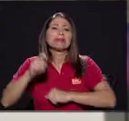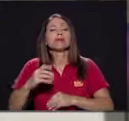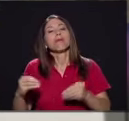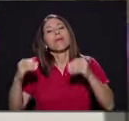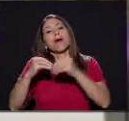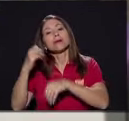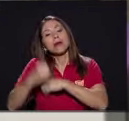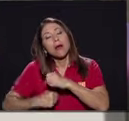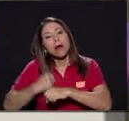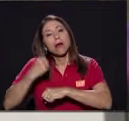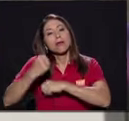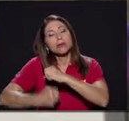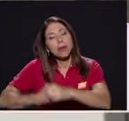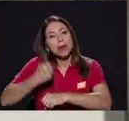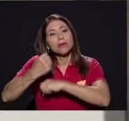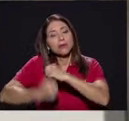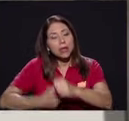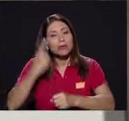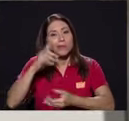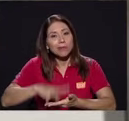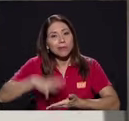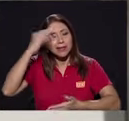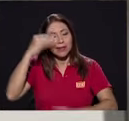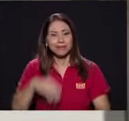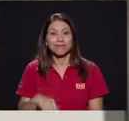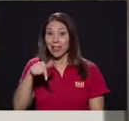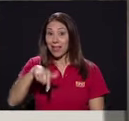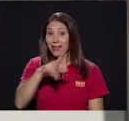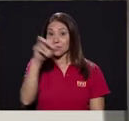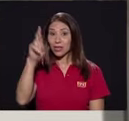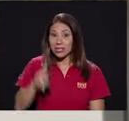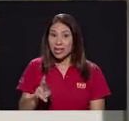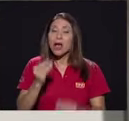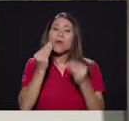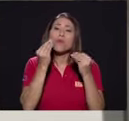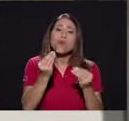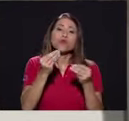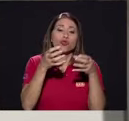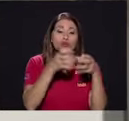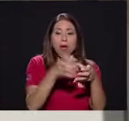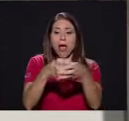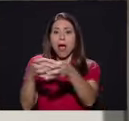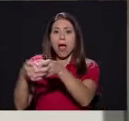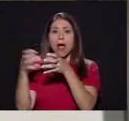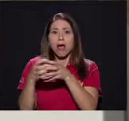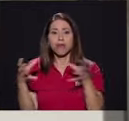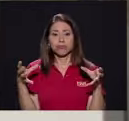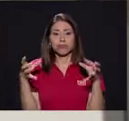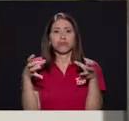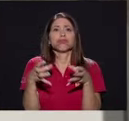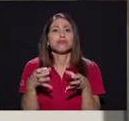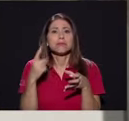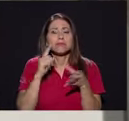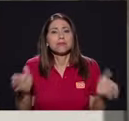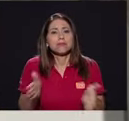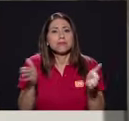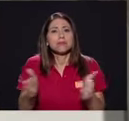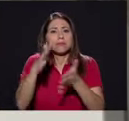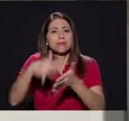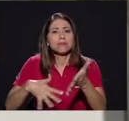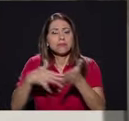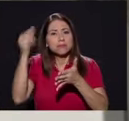años para dar aprendizajes, y uno de ellos es que en Costa Rica se han involucrado muchos actores para impulsar la agenda de gobierno abierto